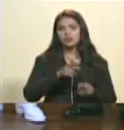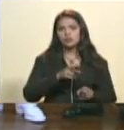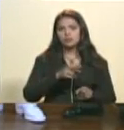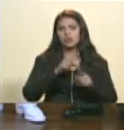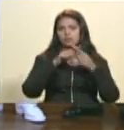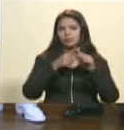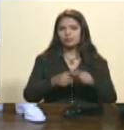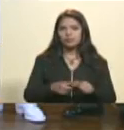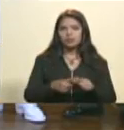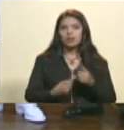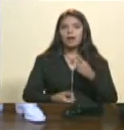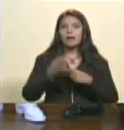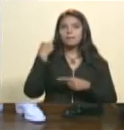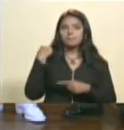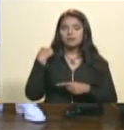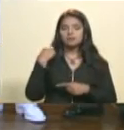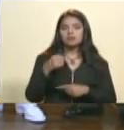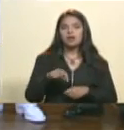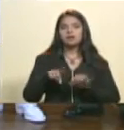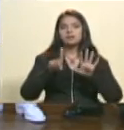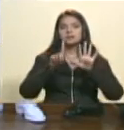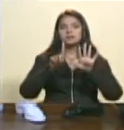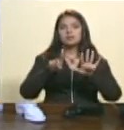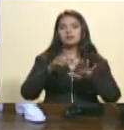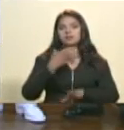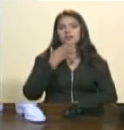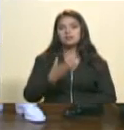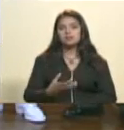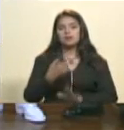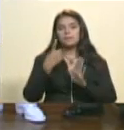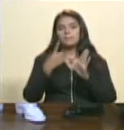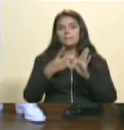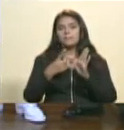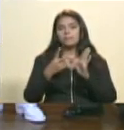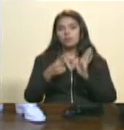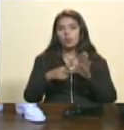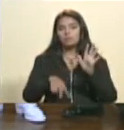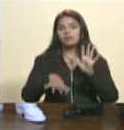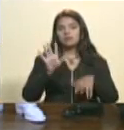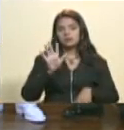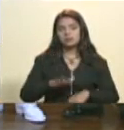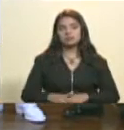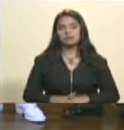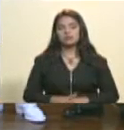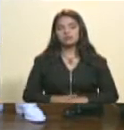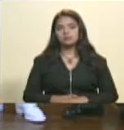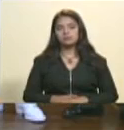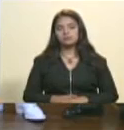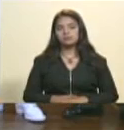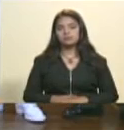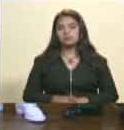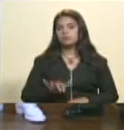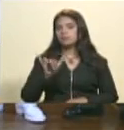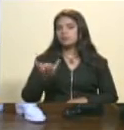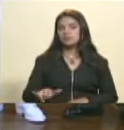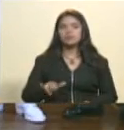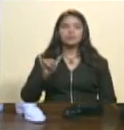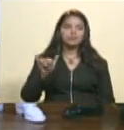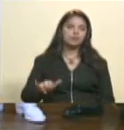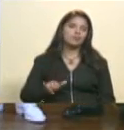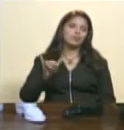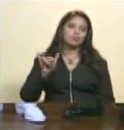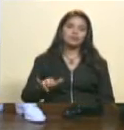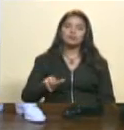resultados el pasado 6 de diciembre de 2015. Y ha sido el mismo